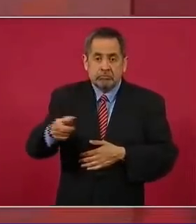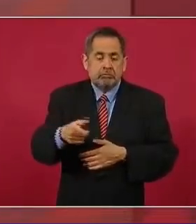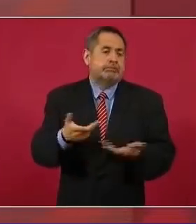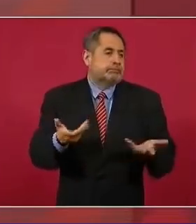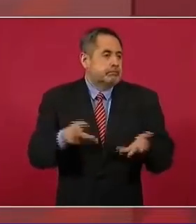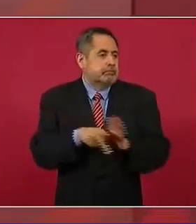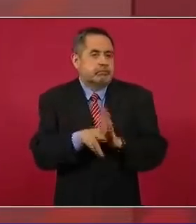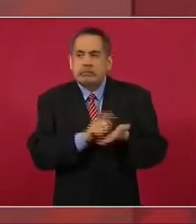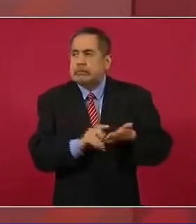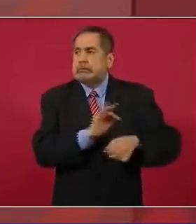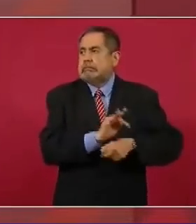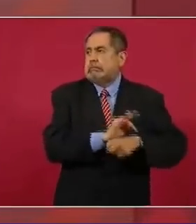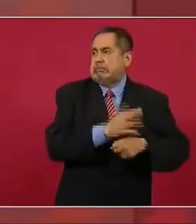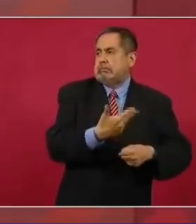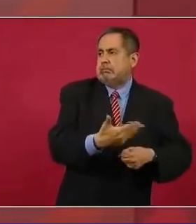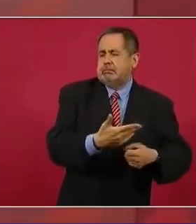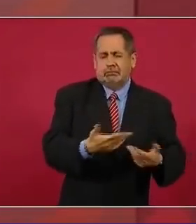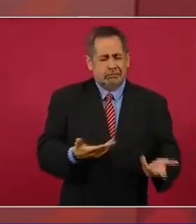que